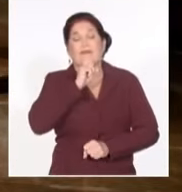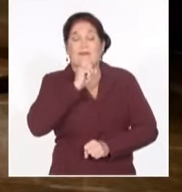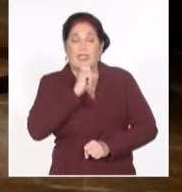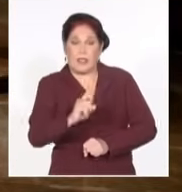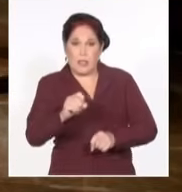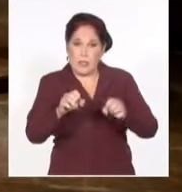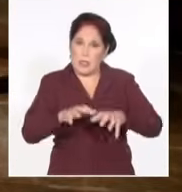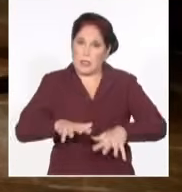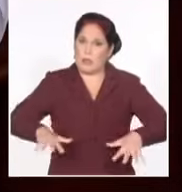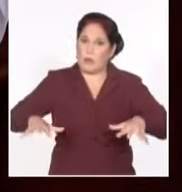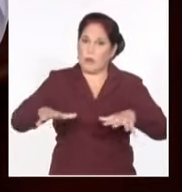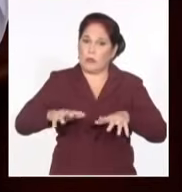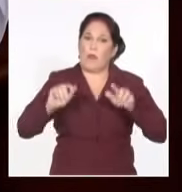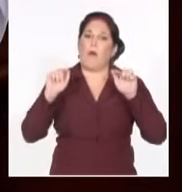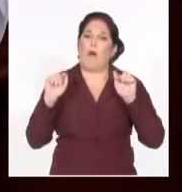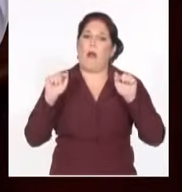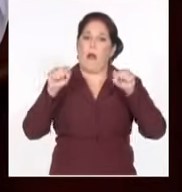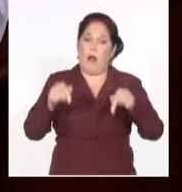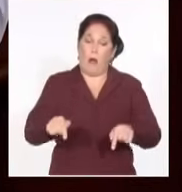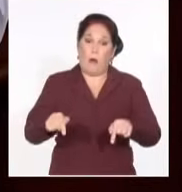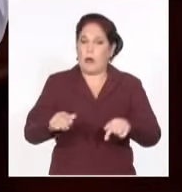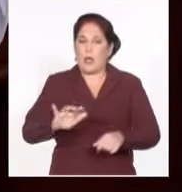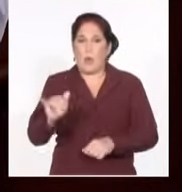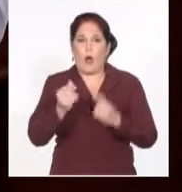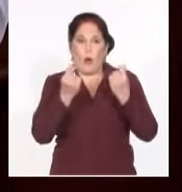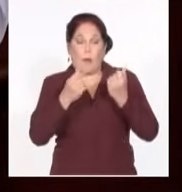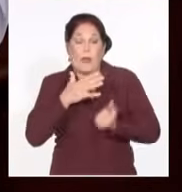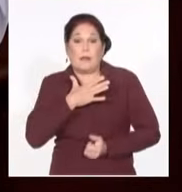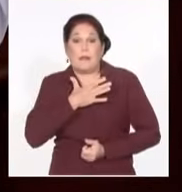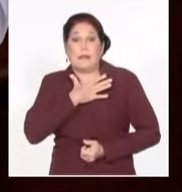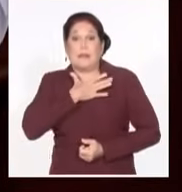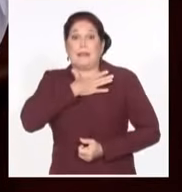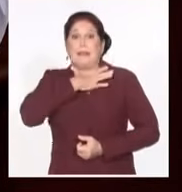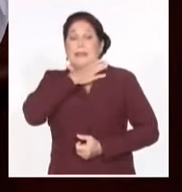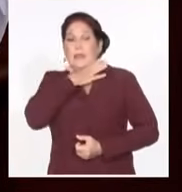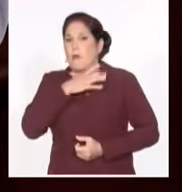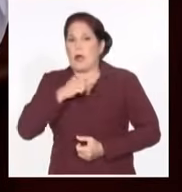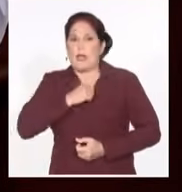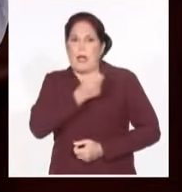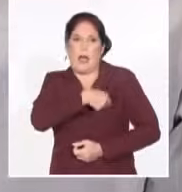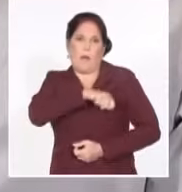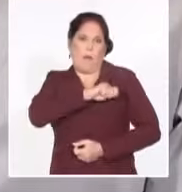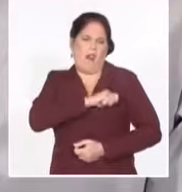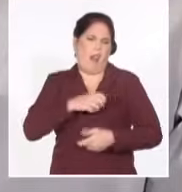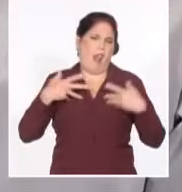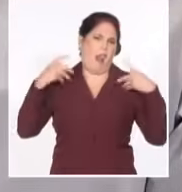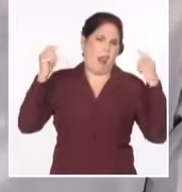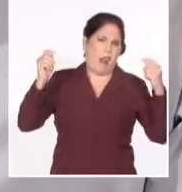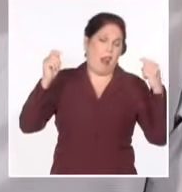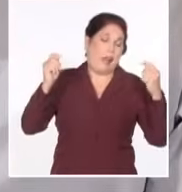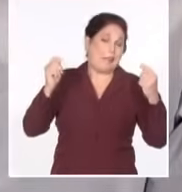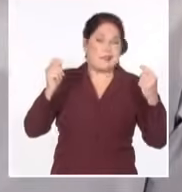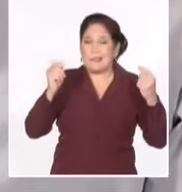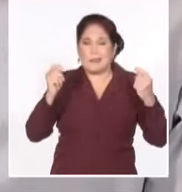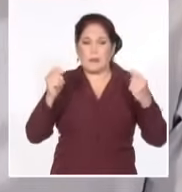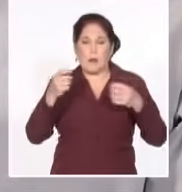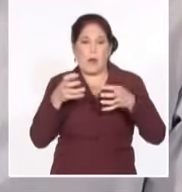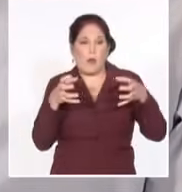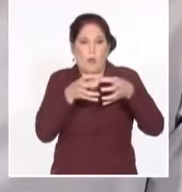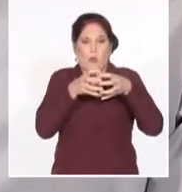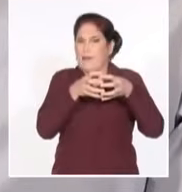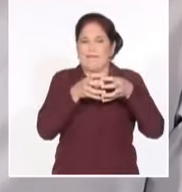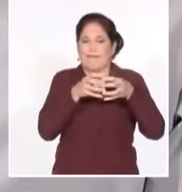presión, de asfixia económica, para provocar el colapso de la revolución, para fracturar la unidad